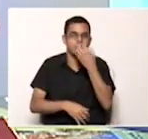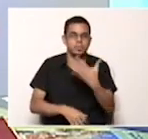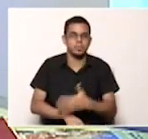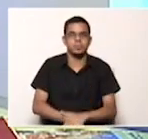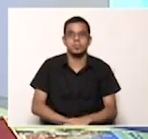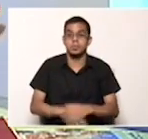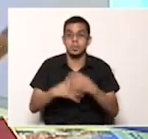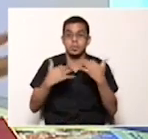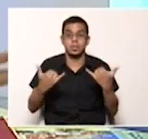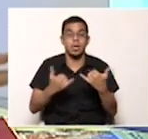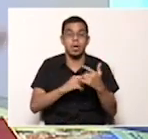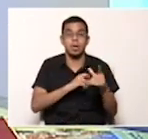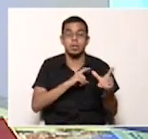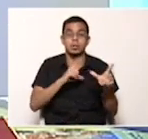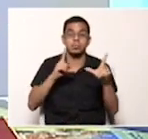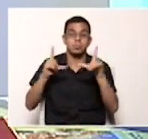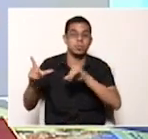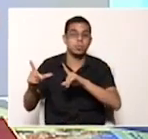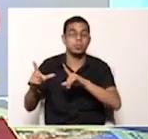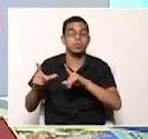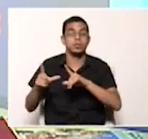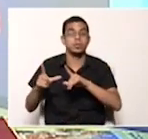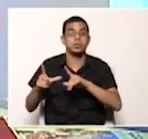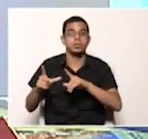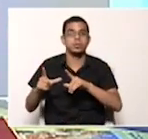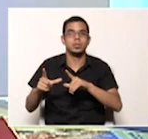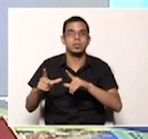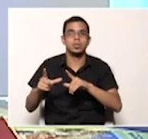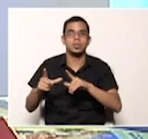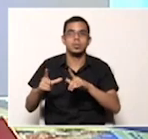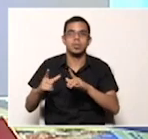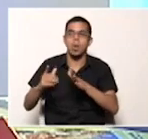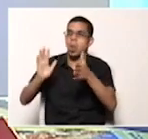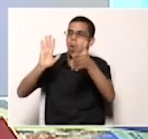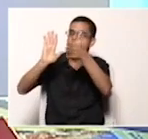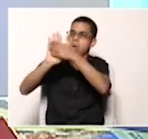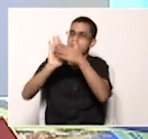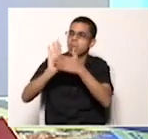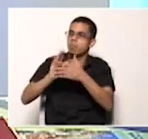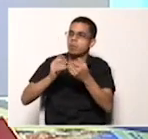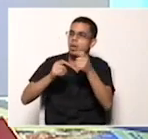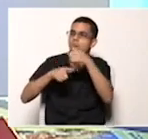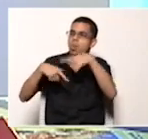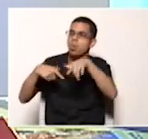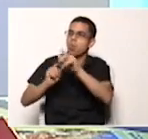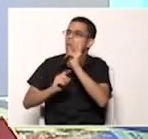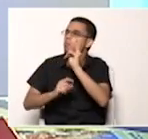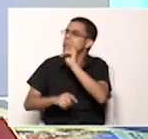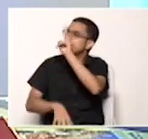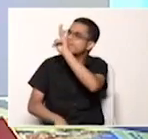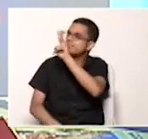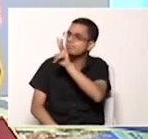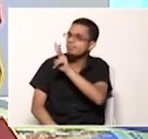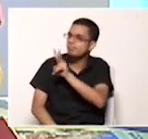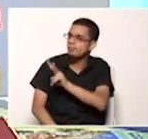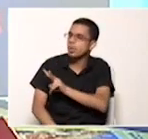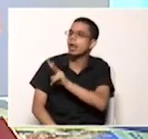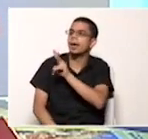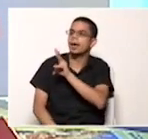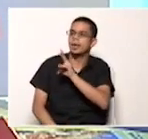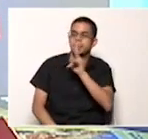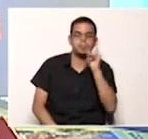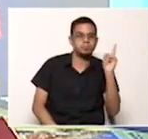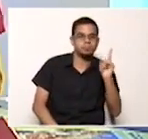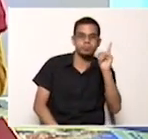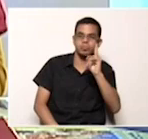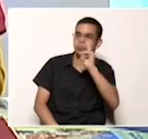hayamos terminado ese árbol, lo colocamos en un lugar visible para que el estudiante, eventualmente cuando pase